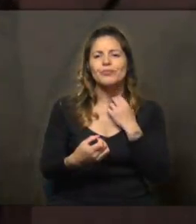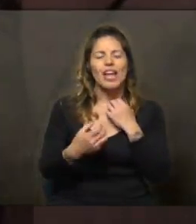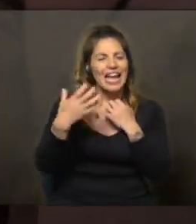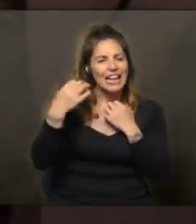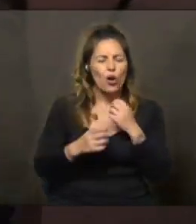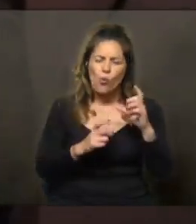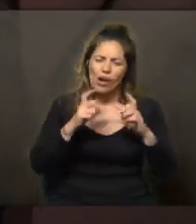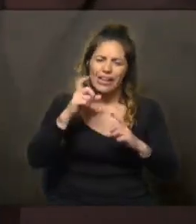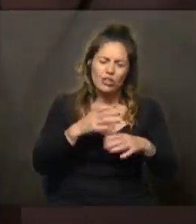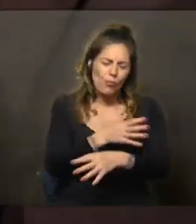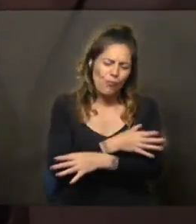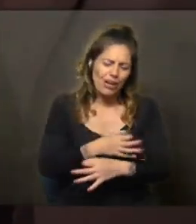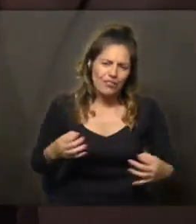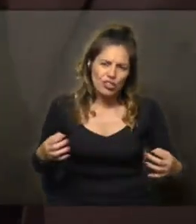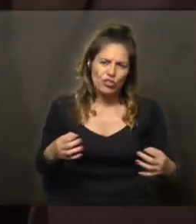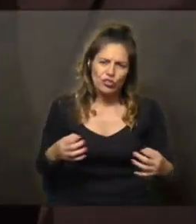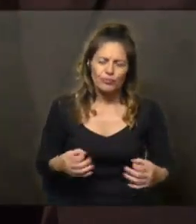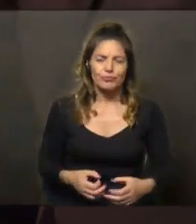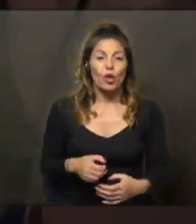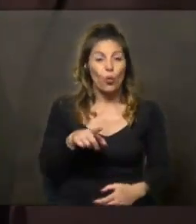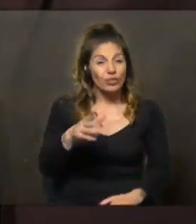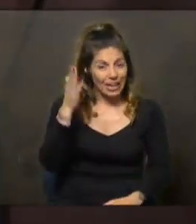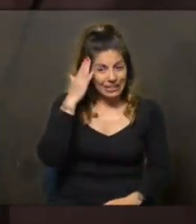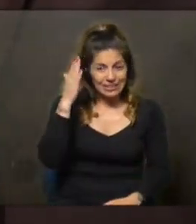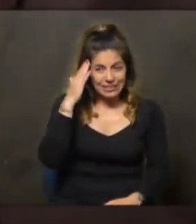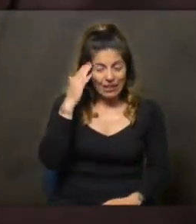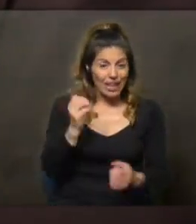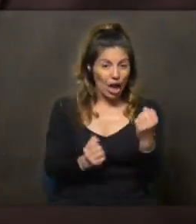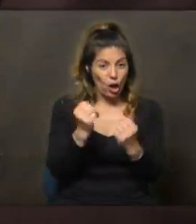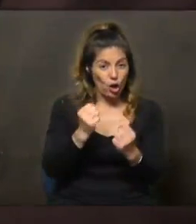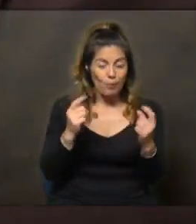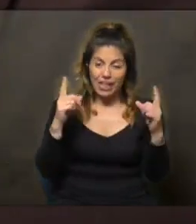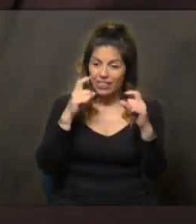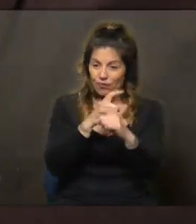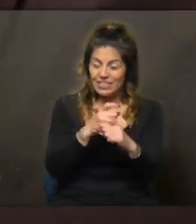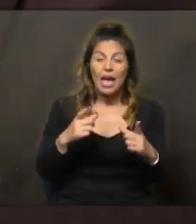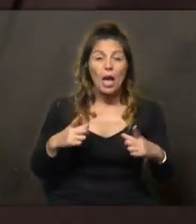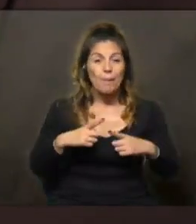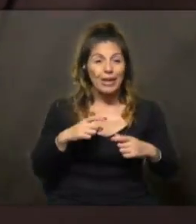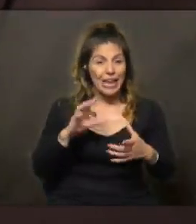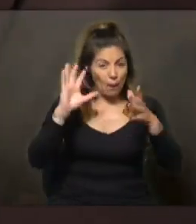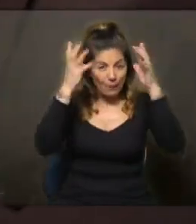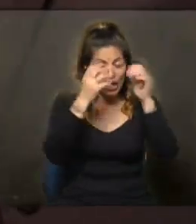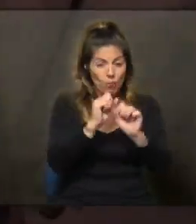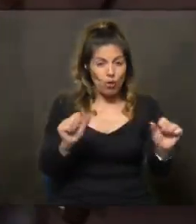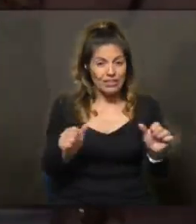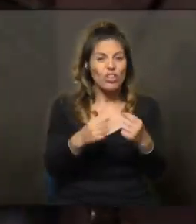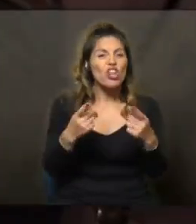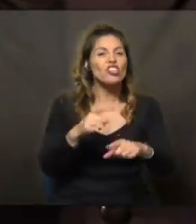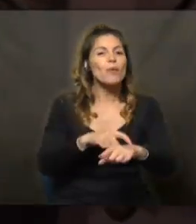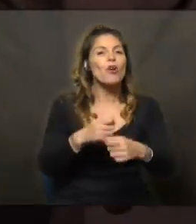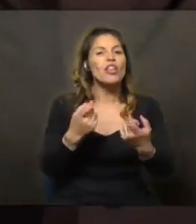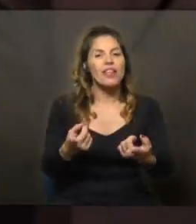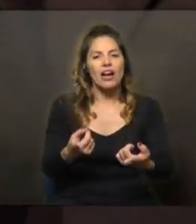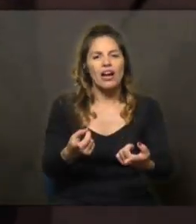gesto maravilloso maravilloso Pero usted sabe que la economía está complicada Espera que milei lo pueda hacer cuánto tiempo le da